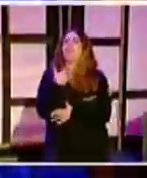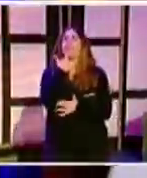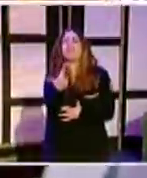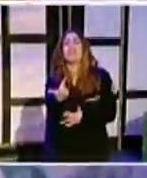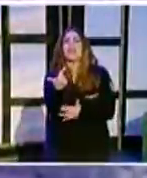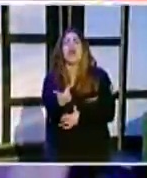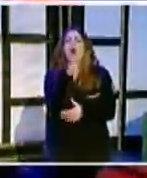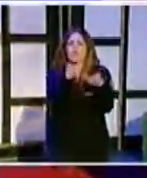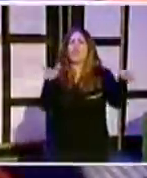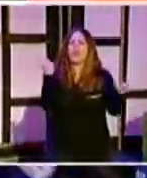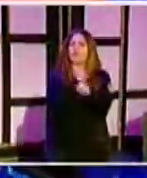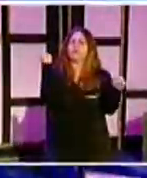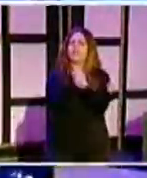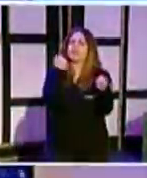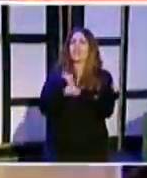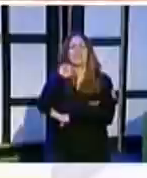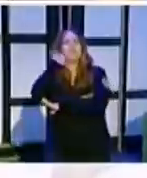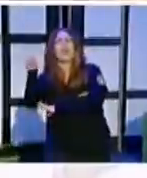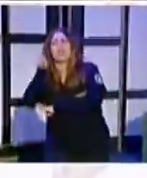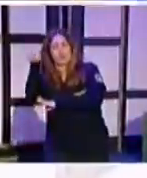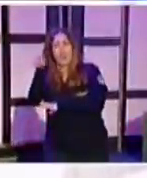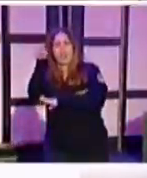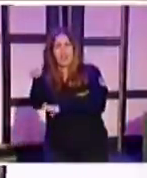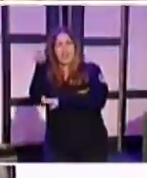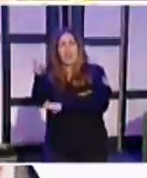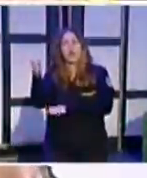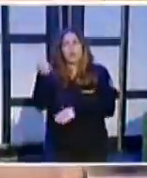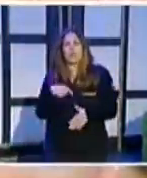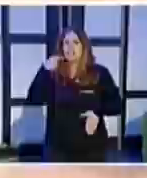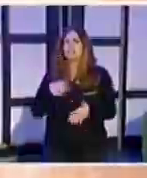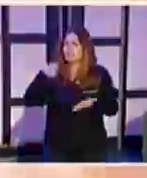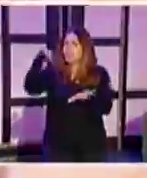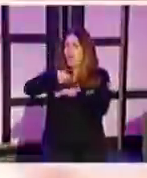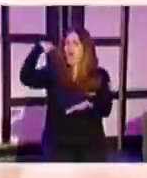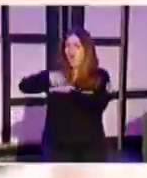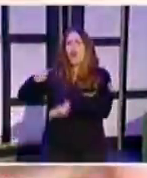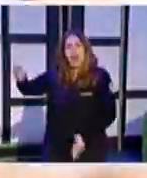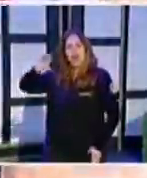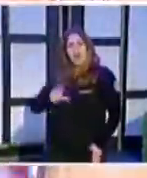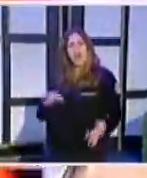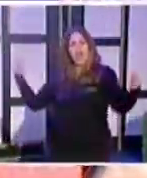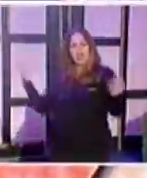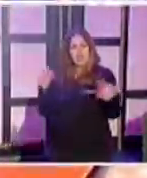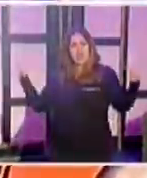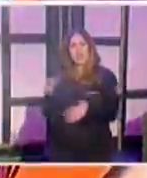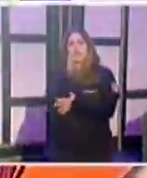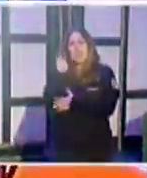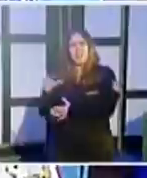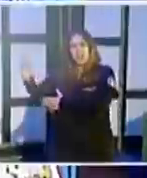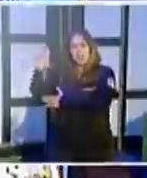Muchos trabajadores que dependemos de ti, páganos al día en mi fecha y hora, que de ese